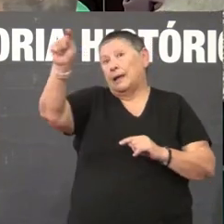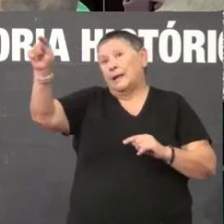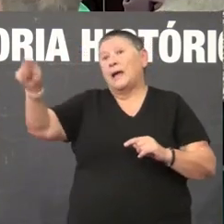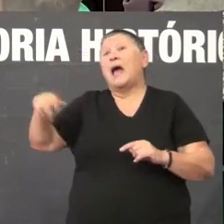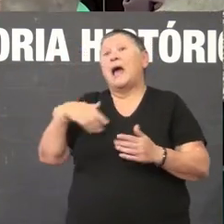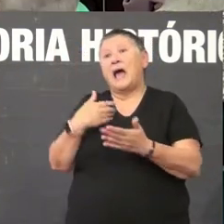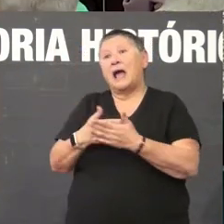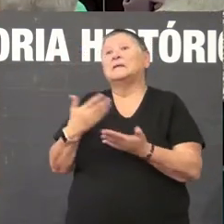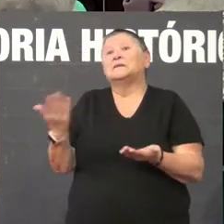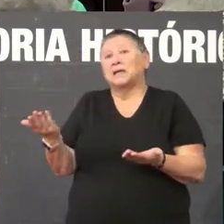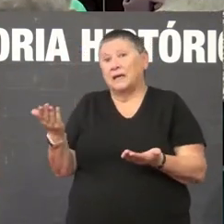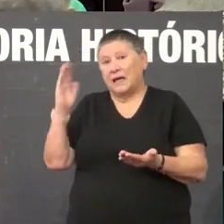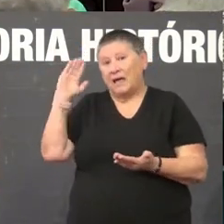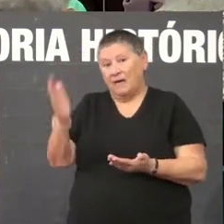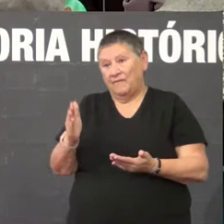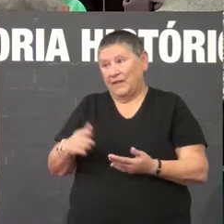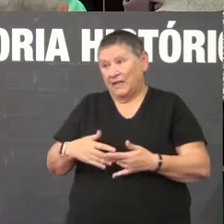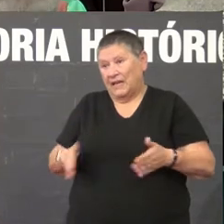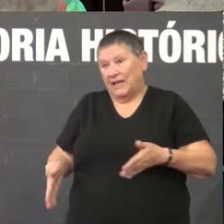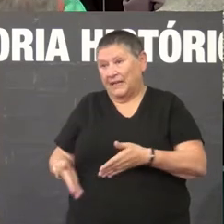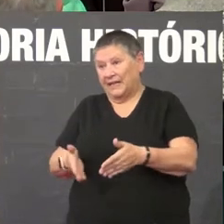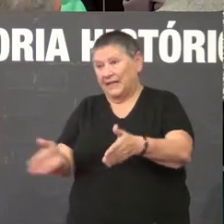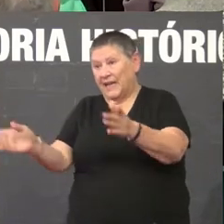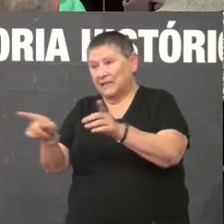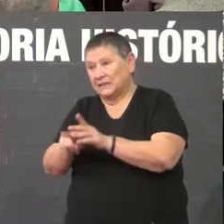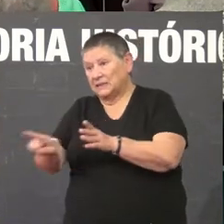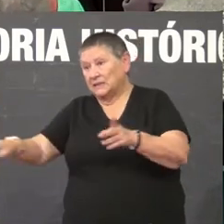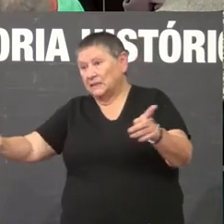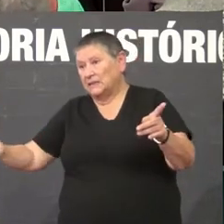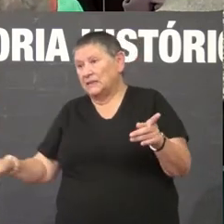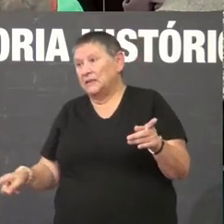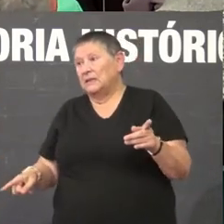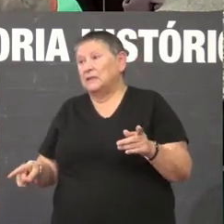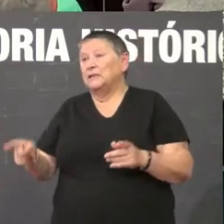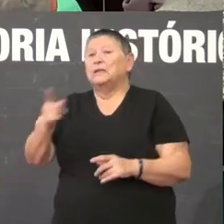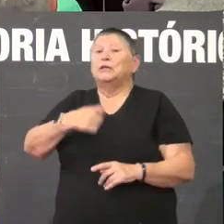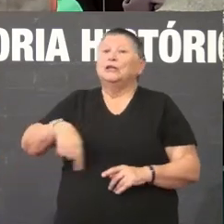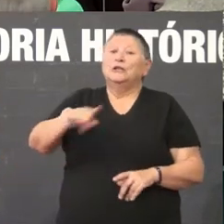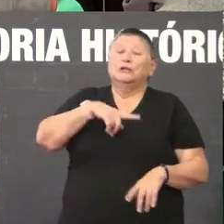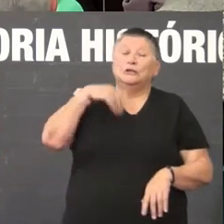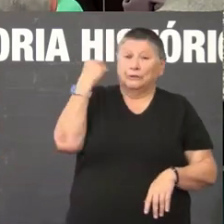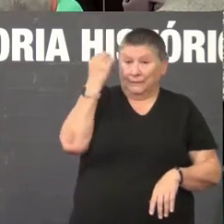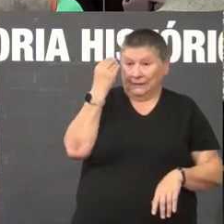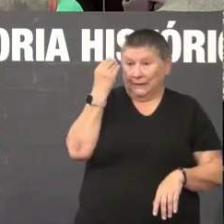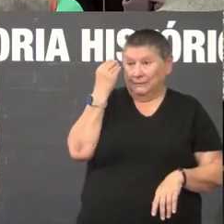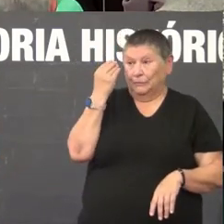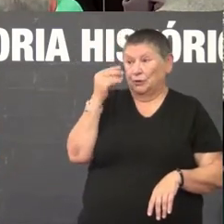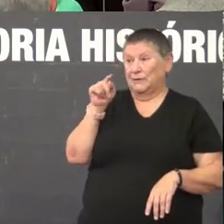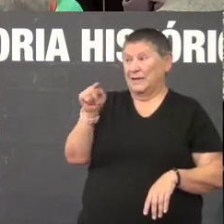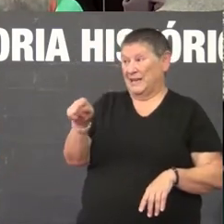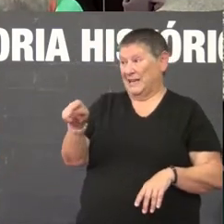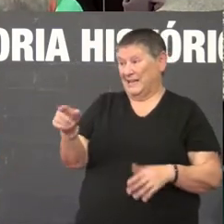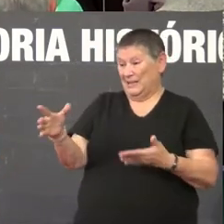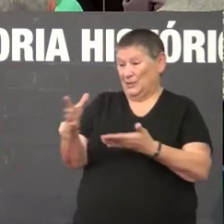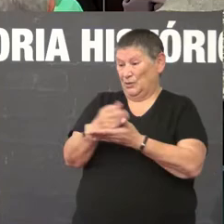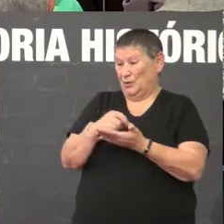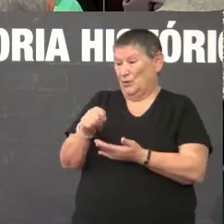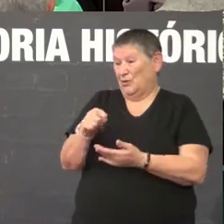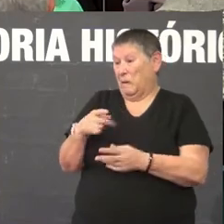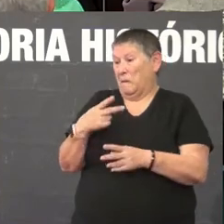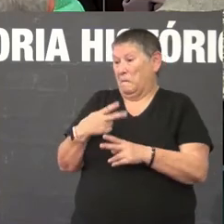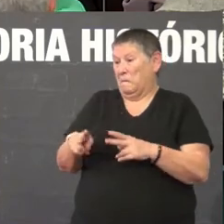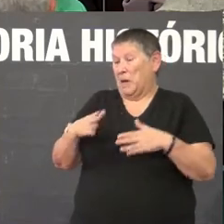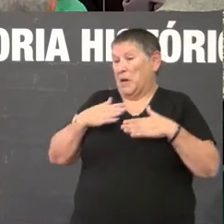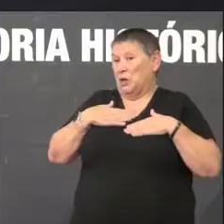Bueno, pois ben, nos pensamos que todo isto, que para nós non ten